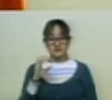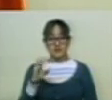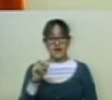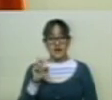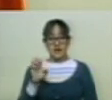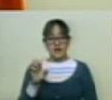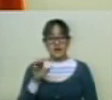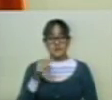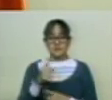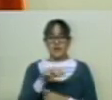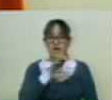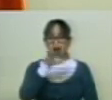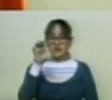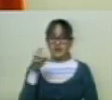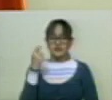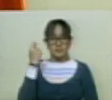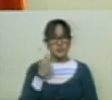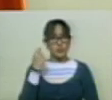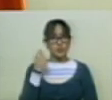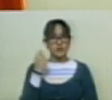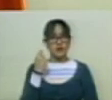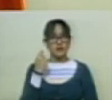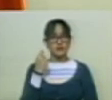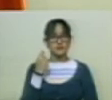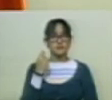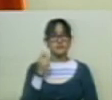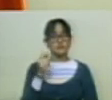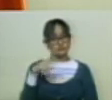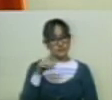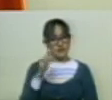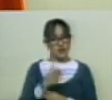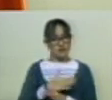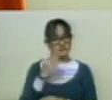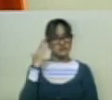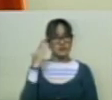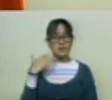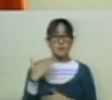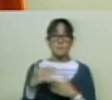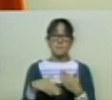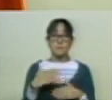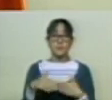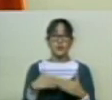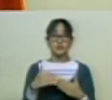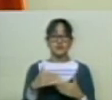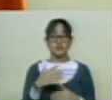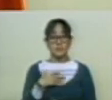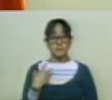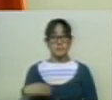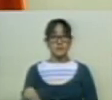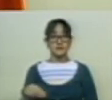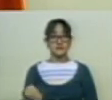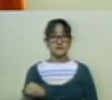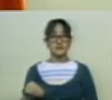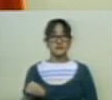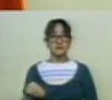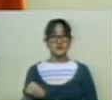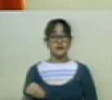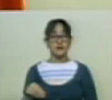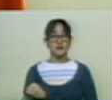legislativos y estadales y los consejos municipales. Tal como ustedes lo saben, ya el proceso de presidencial